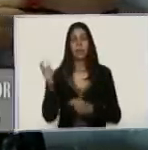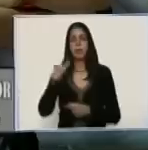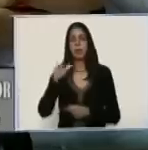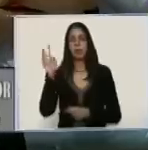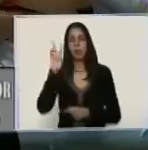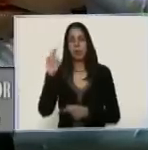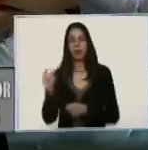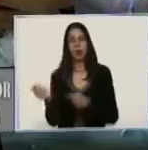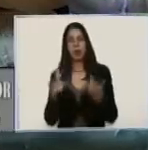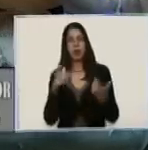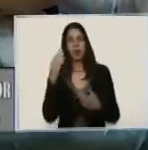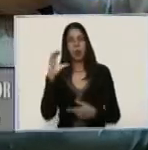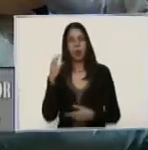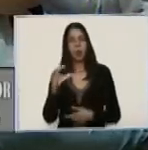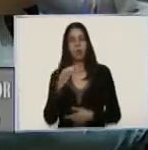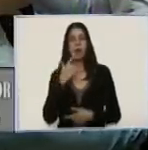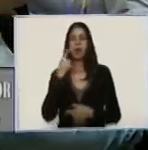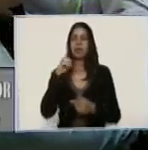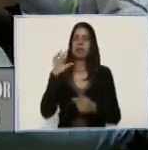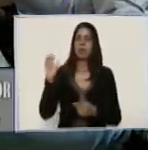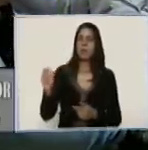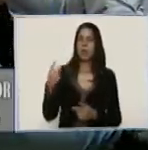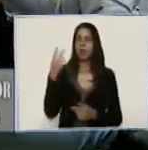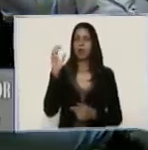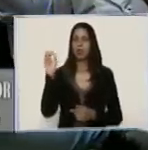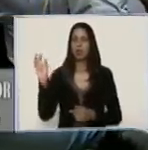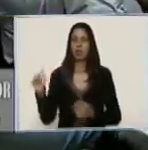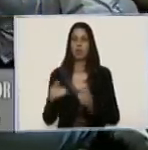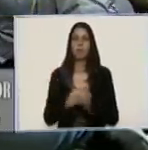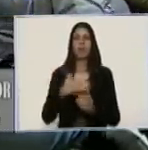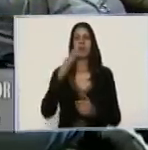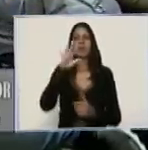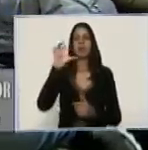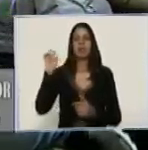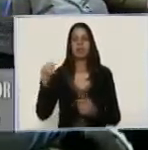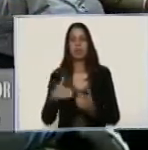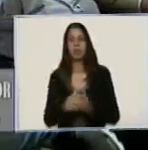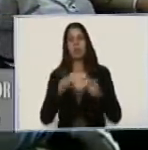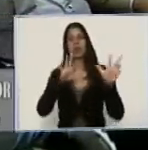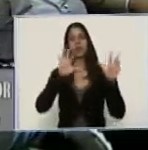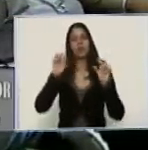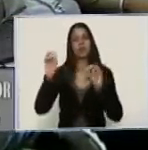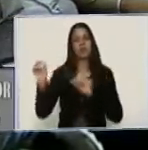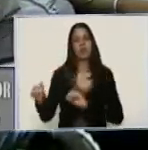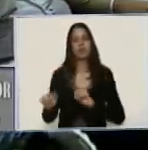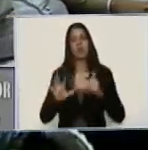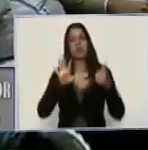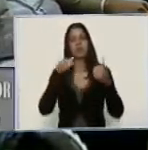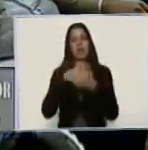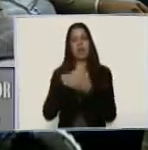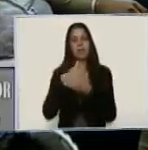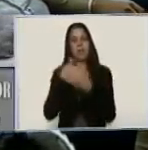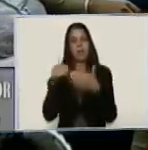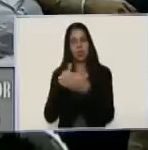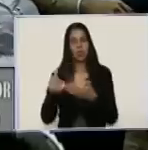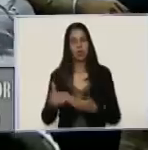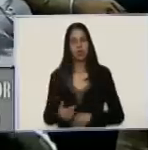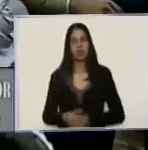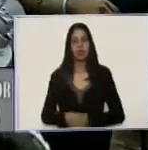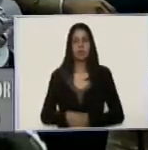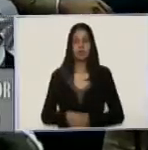venezolanos en Colombia. Hablan de 100.000, 200.000, 500.000, 800.000 y hasta 6 millones. Camarada,